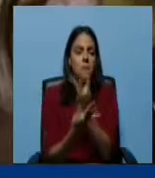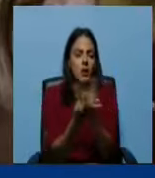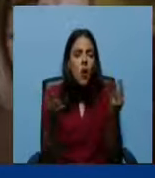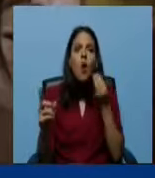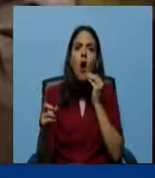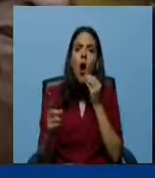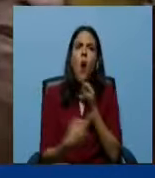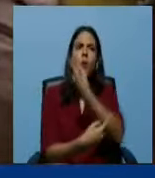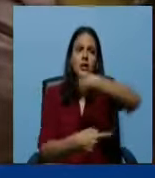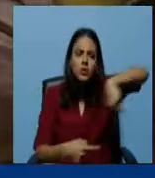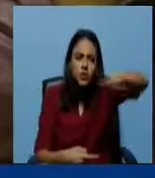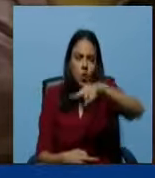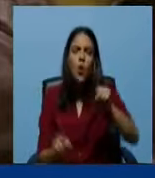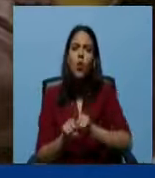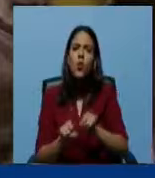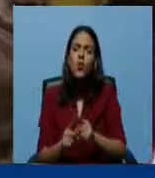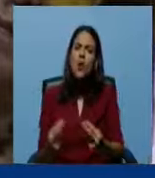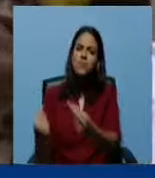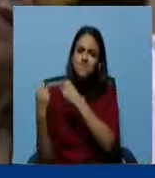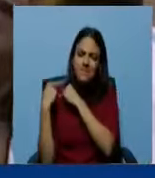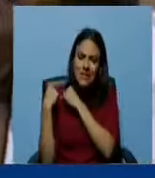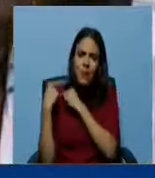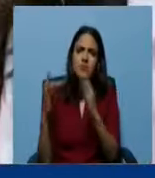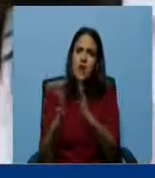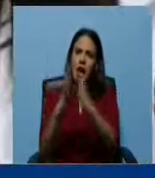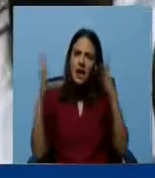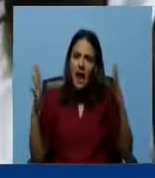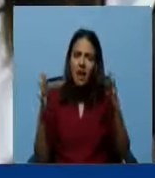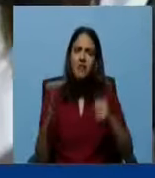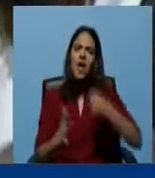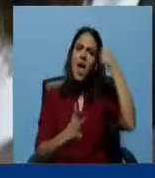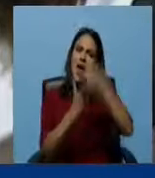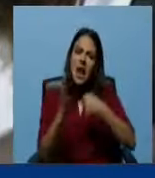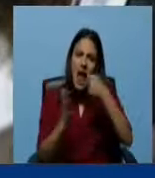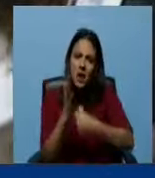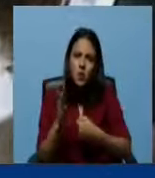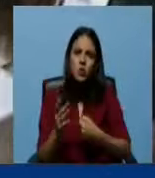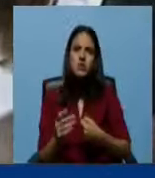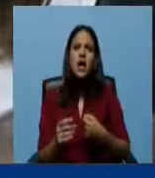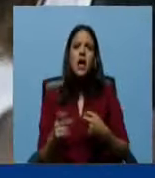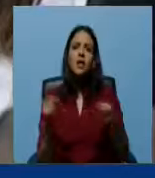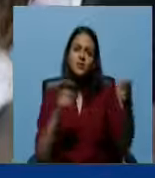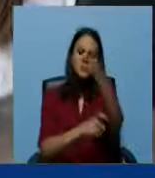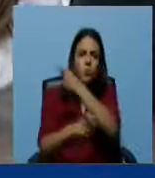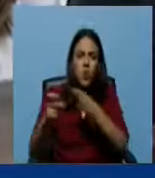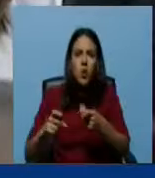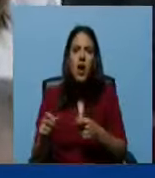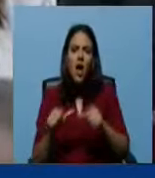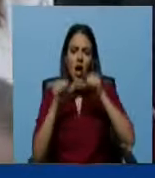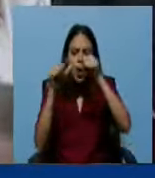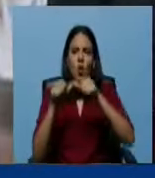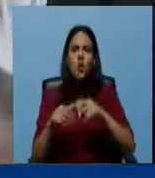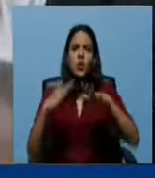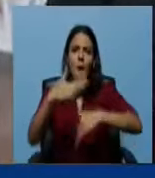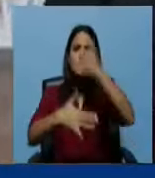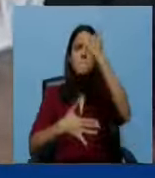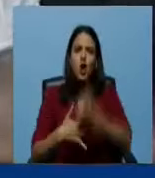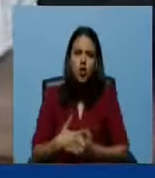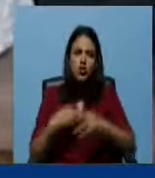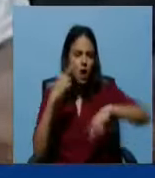una responsabilidad en la lucha por la continuidad profunda del proyecto.